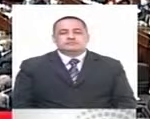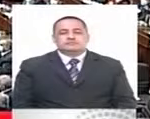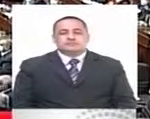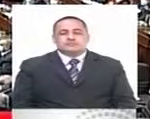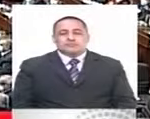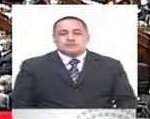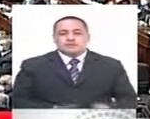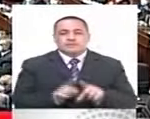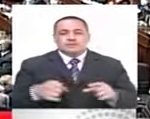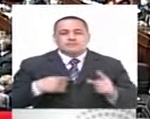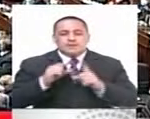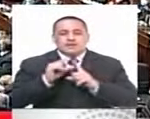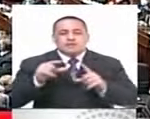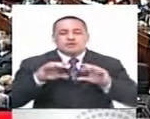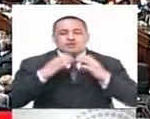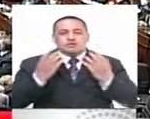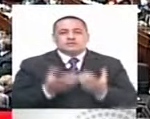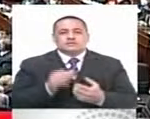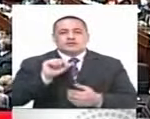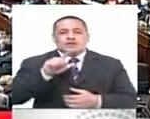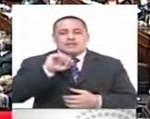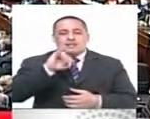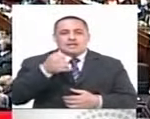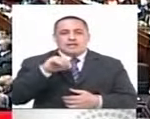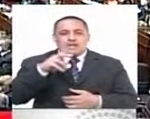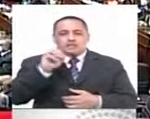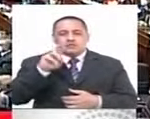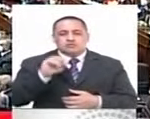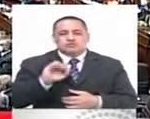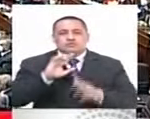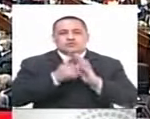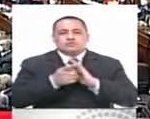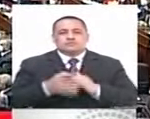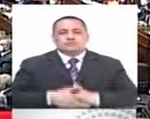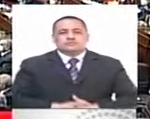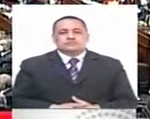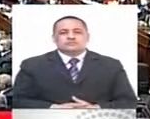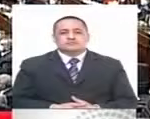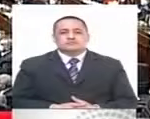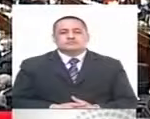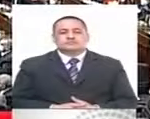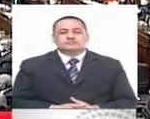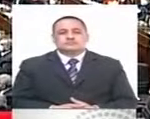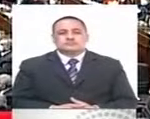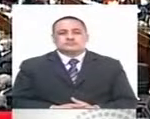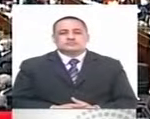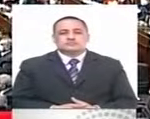Tiene la palabra el congresista Alejandro Muñante por 5 minutos.